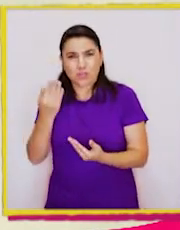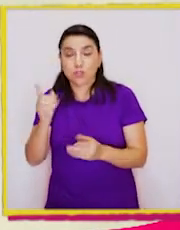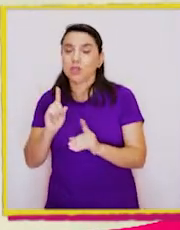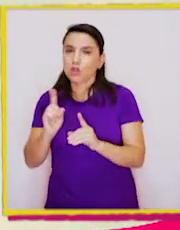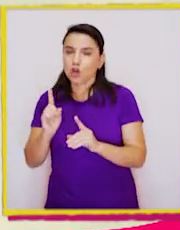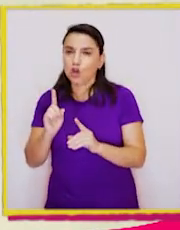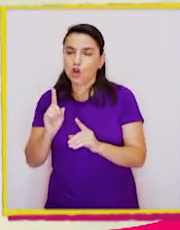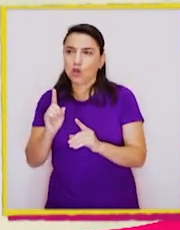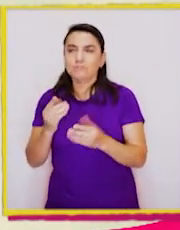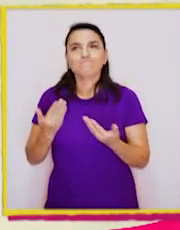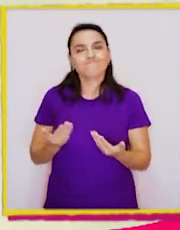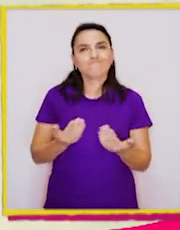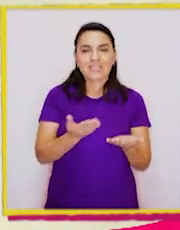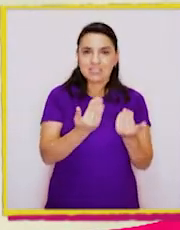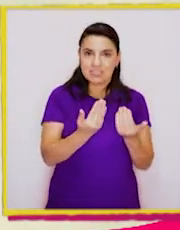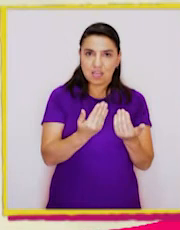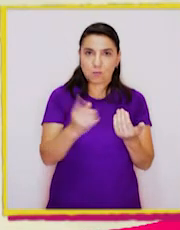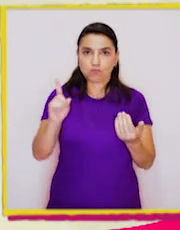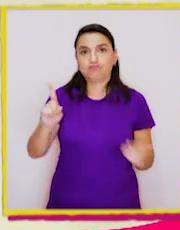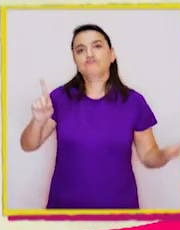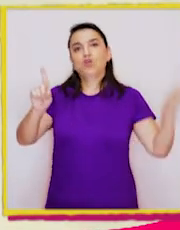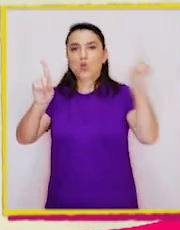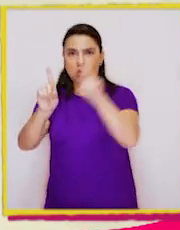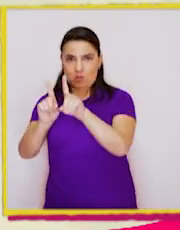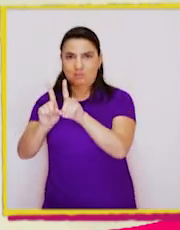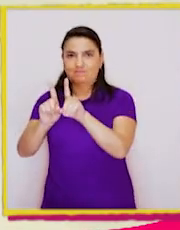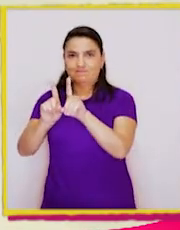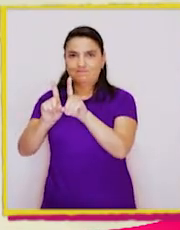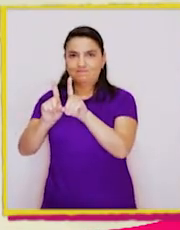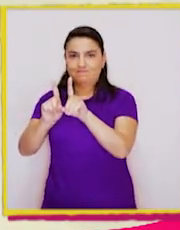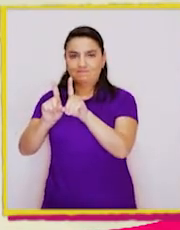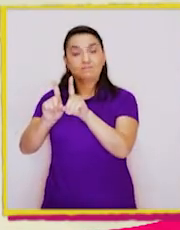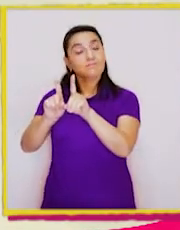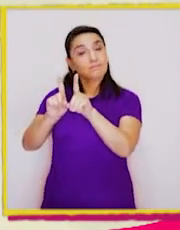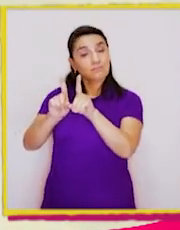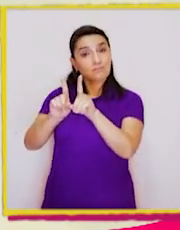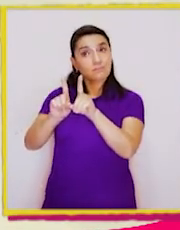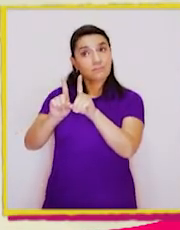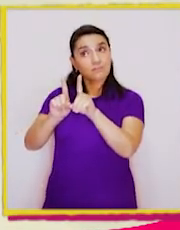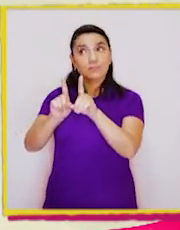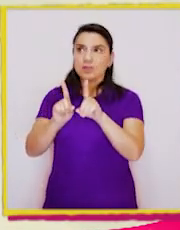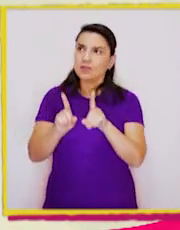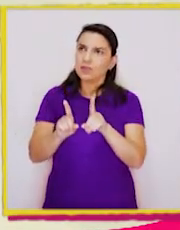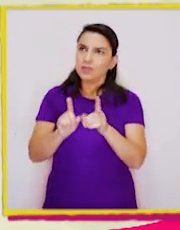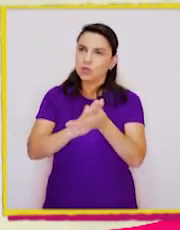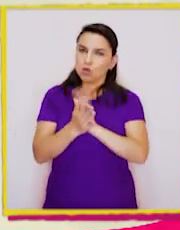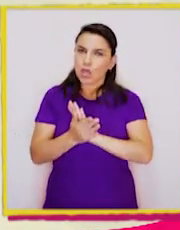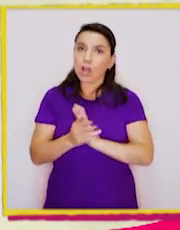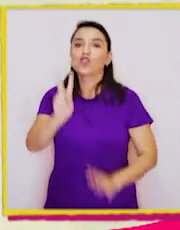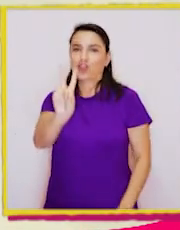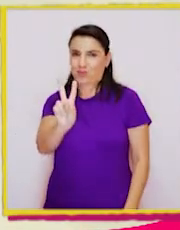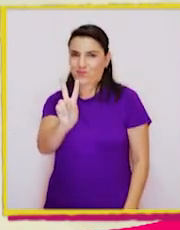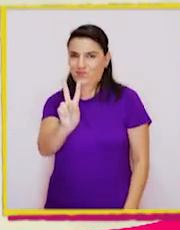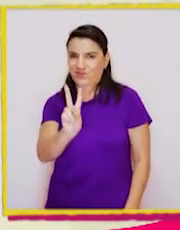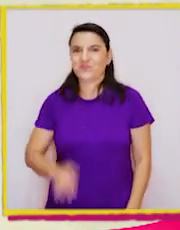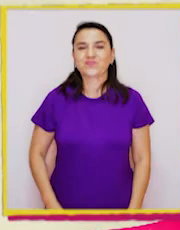Por lo tanto, necesitaríamos hacer uno más. Es decir, en total,